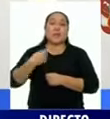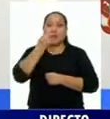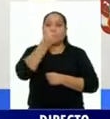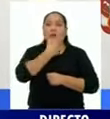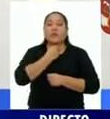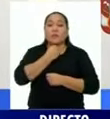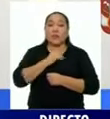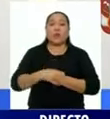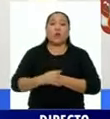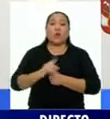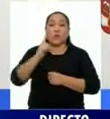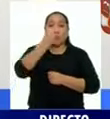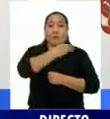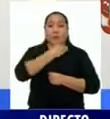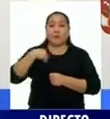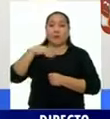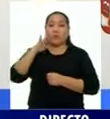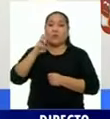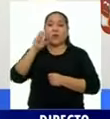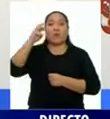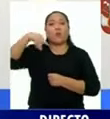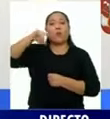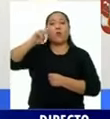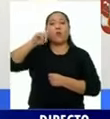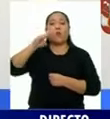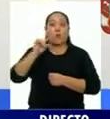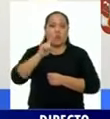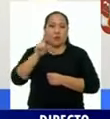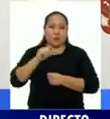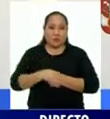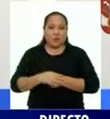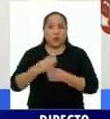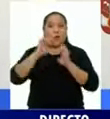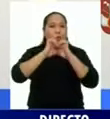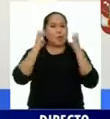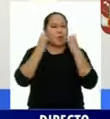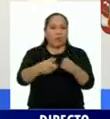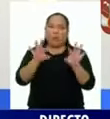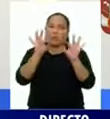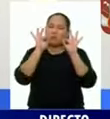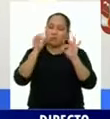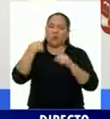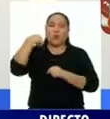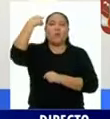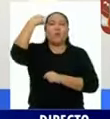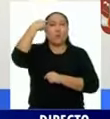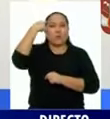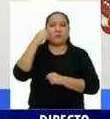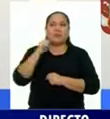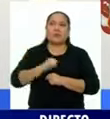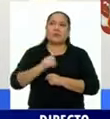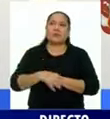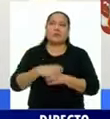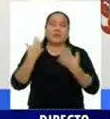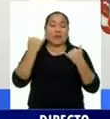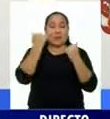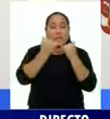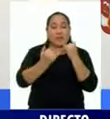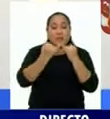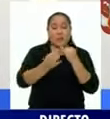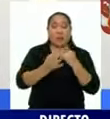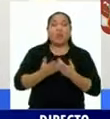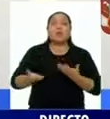y conformado por un equipo espectacular, creo que está cumpliendo con lo